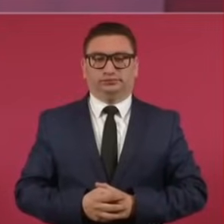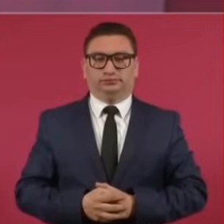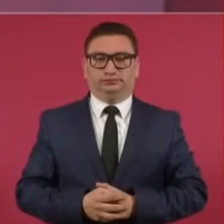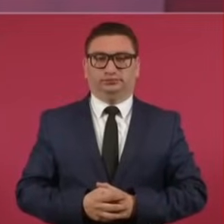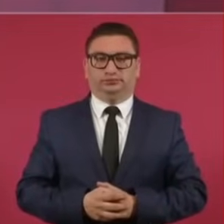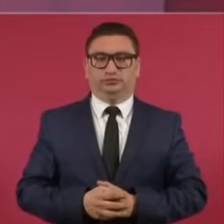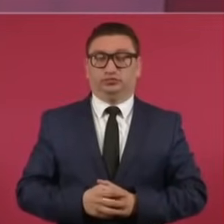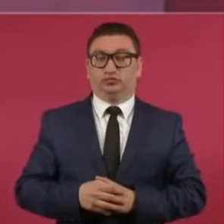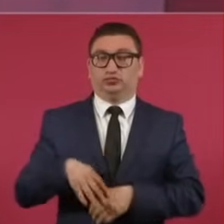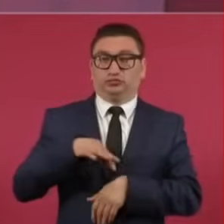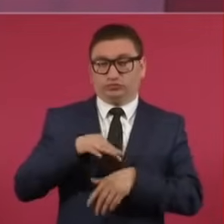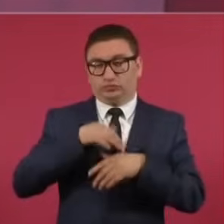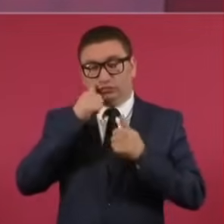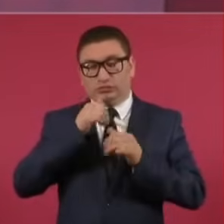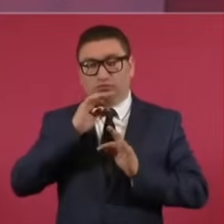atención médica